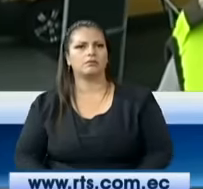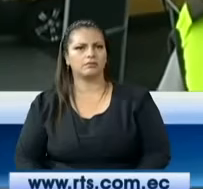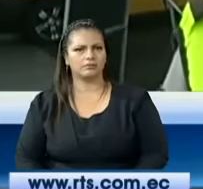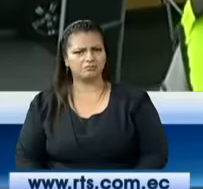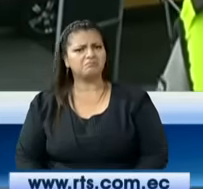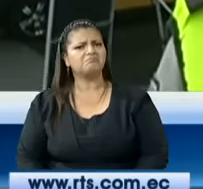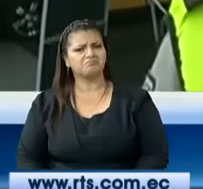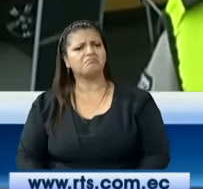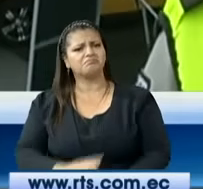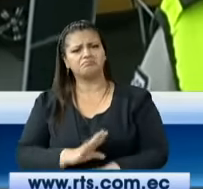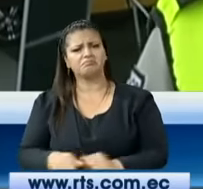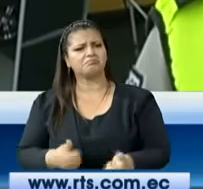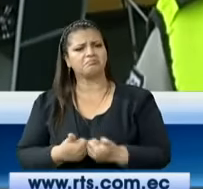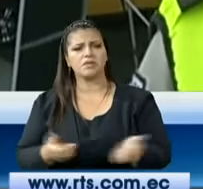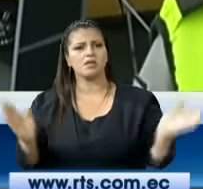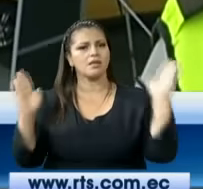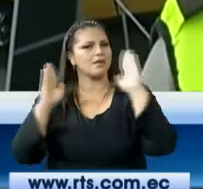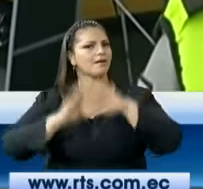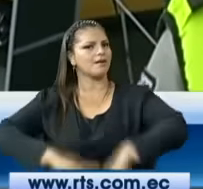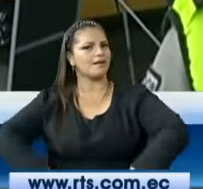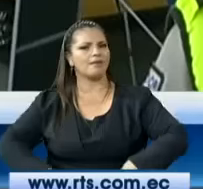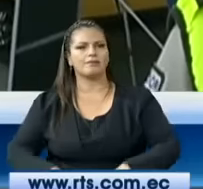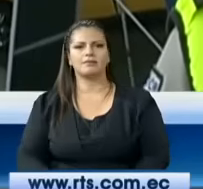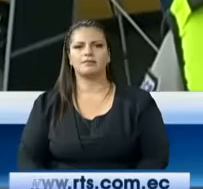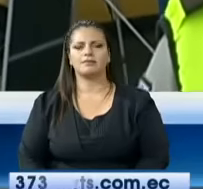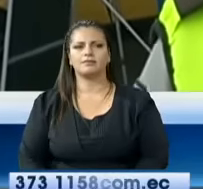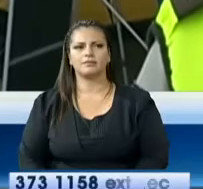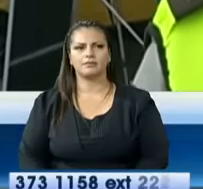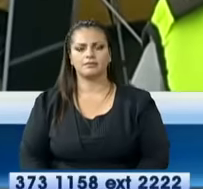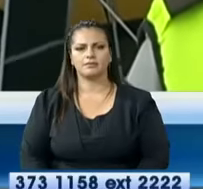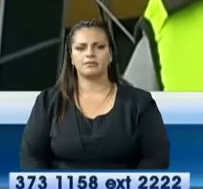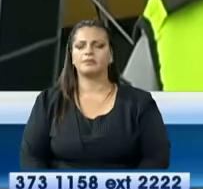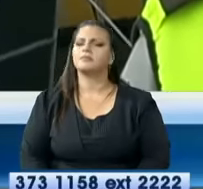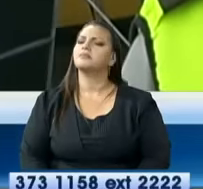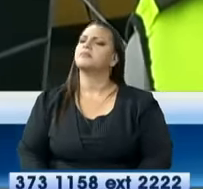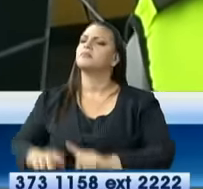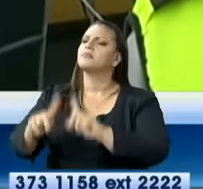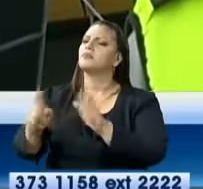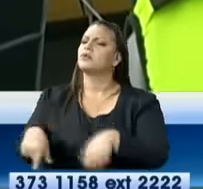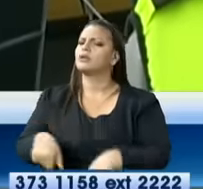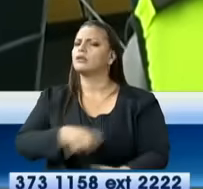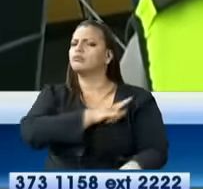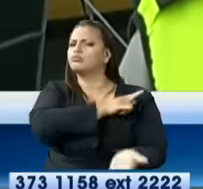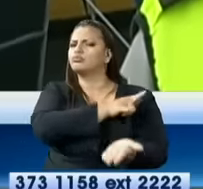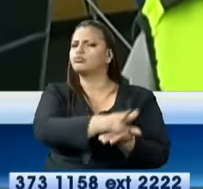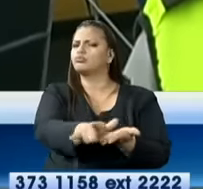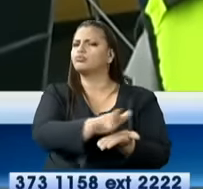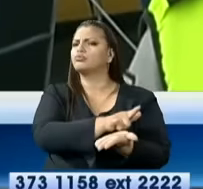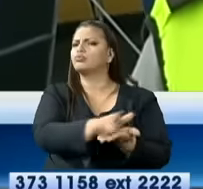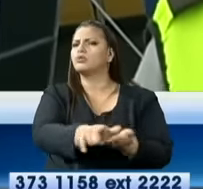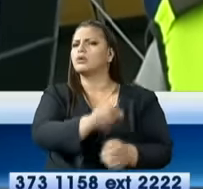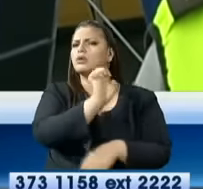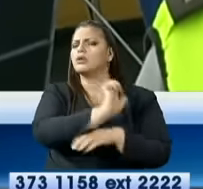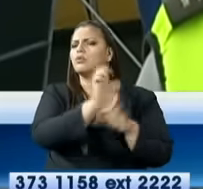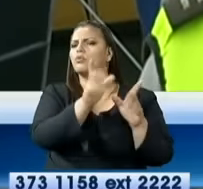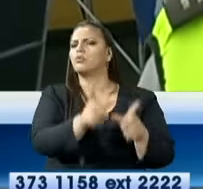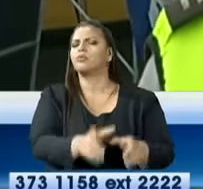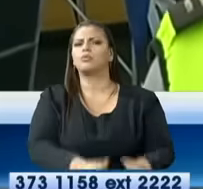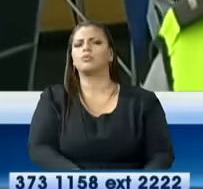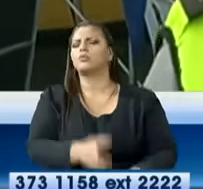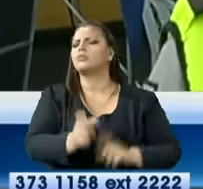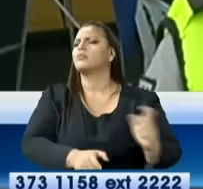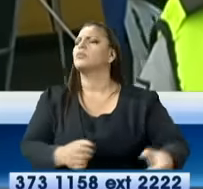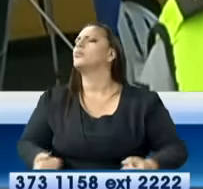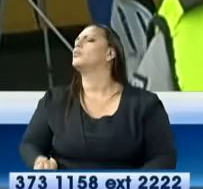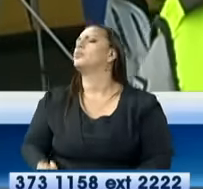seguridad que estamos brindando a la comunidad. ¿Cuántas personas llegan hasta el aeropuerto diariamente? Bueno, especialmente compatriotas, ¿no? Bueno, sí, hacemos un